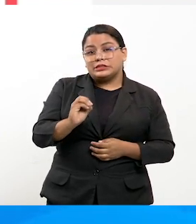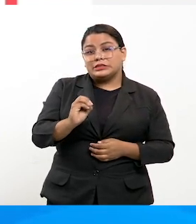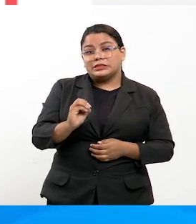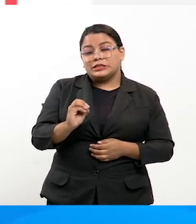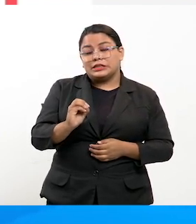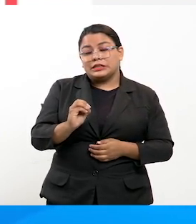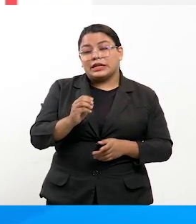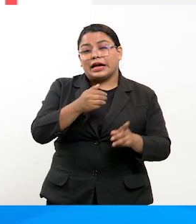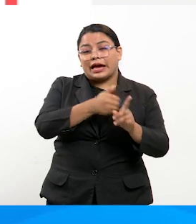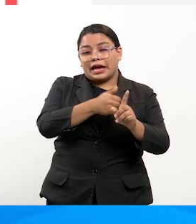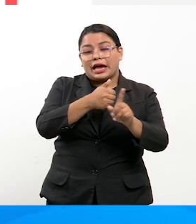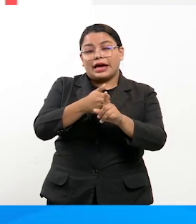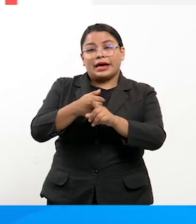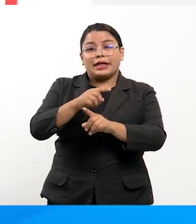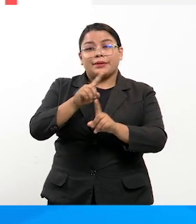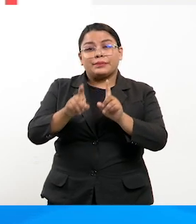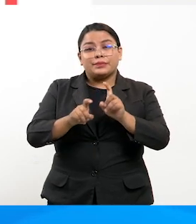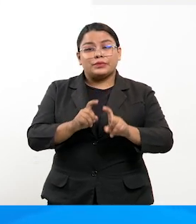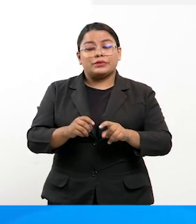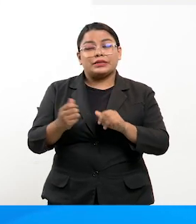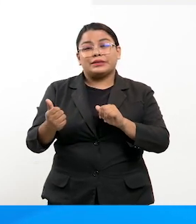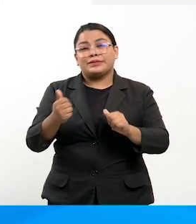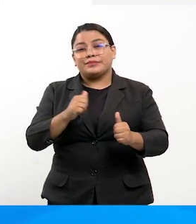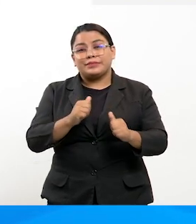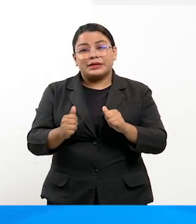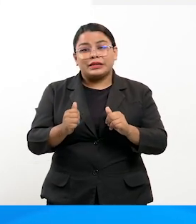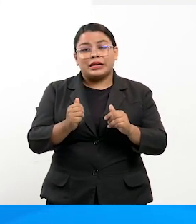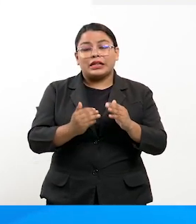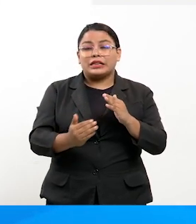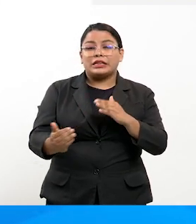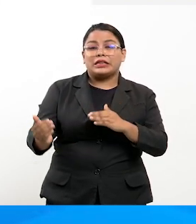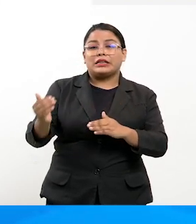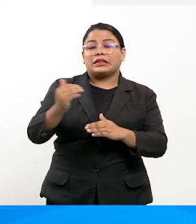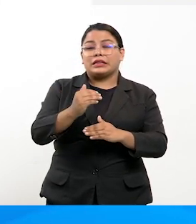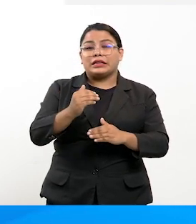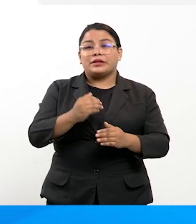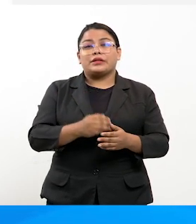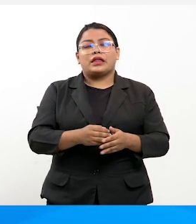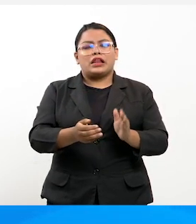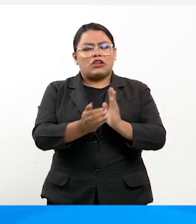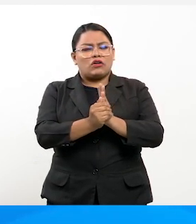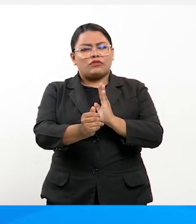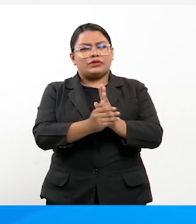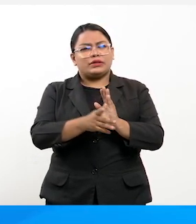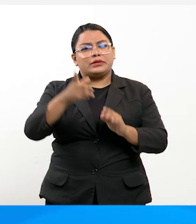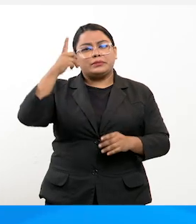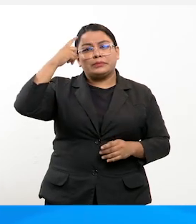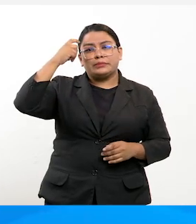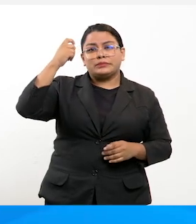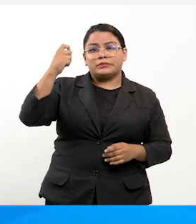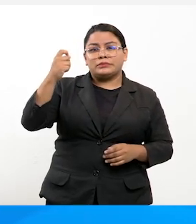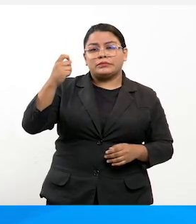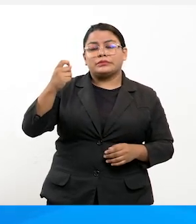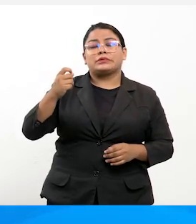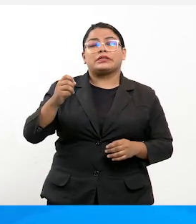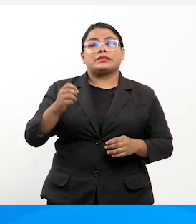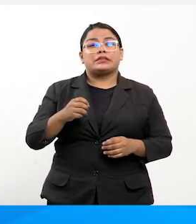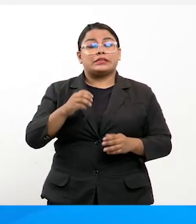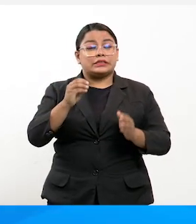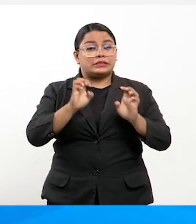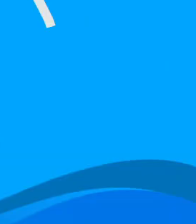tiene cada ítem de acuerdo al nivel de dificultad de la habilidad cognitiva que se evalúa.